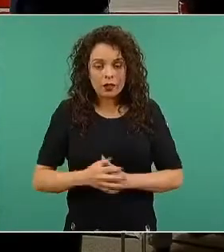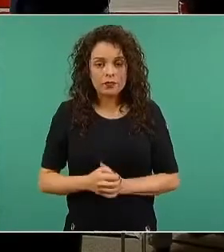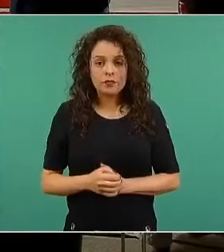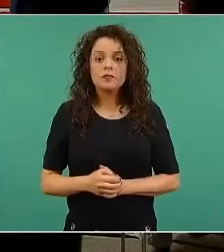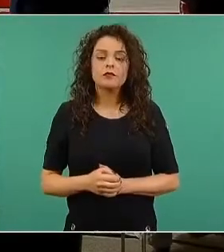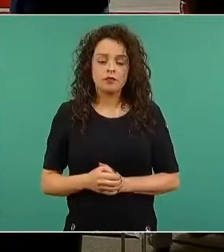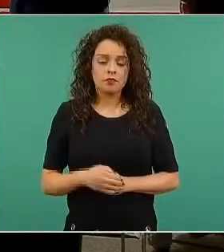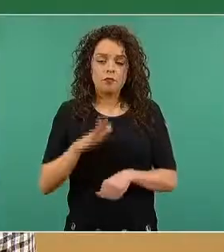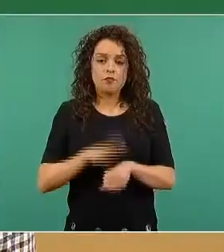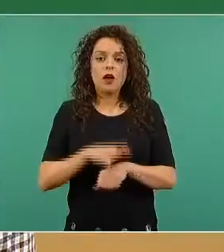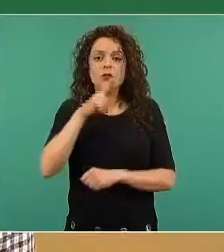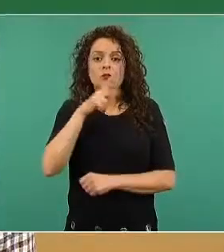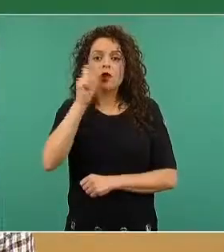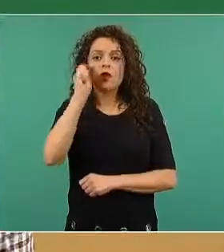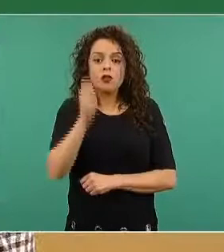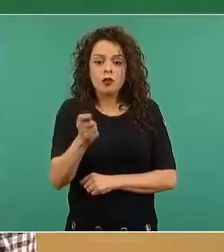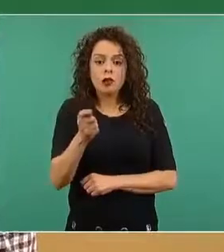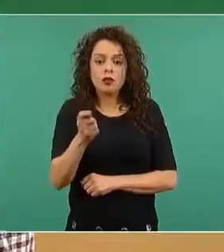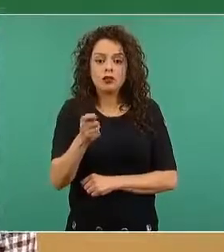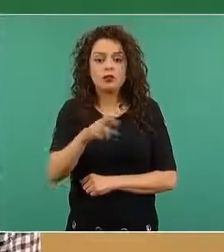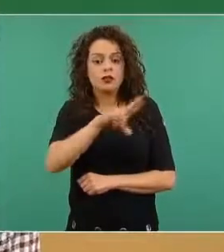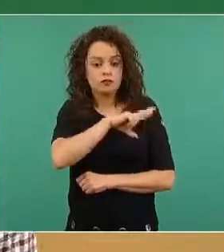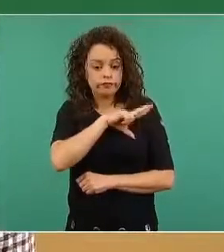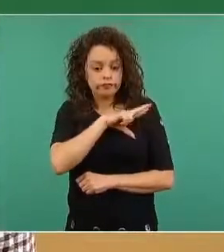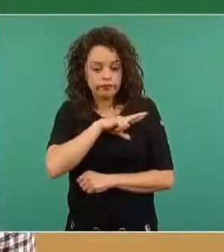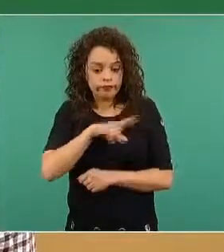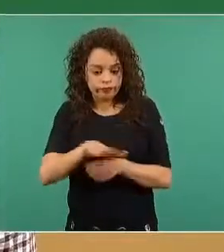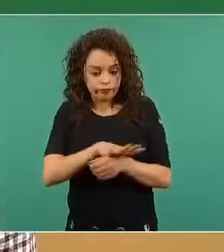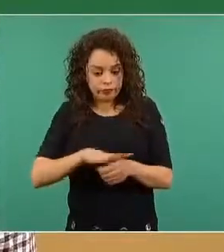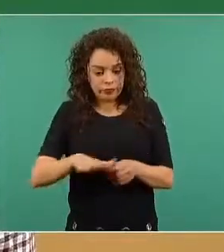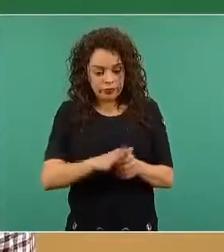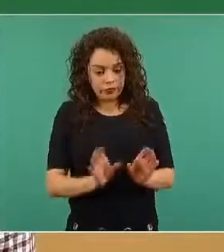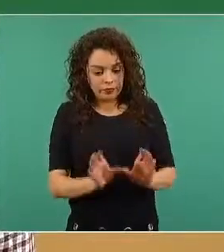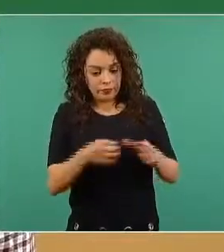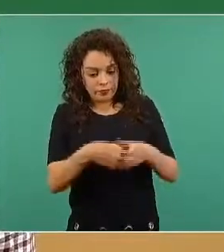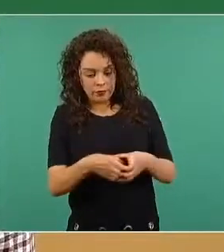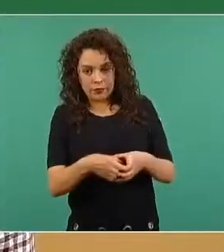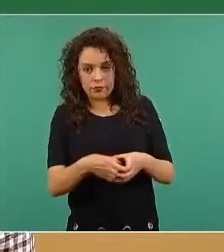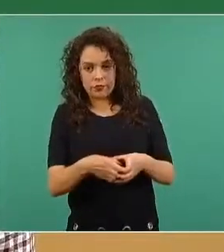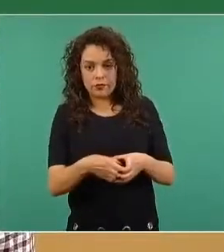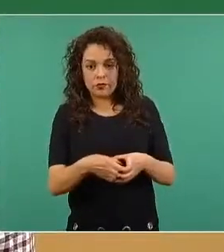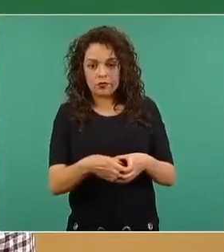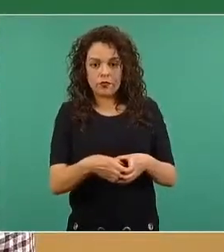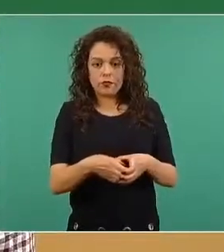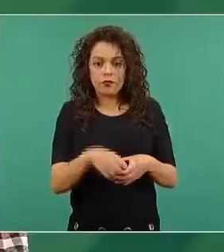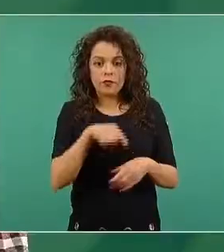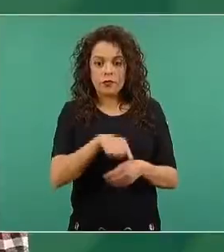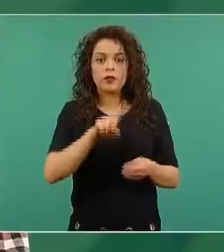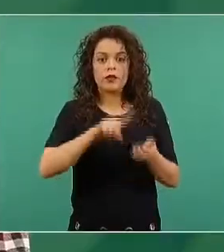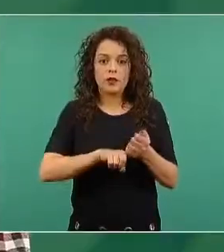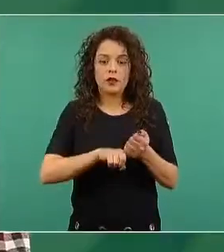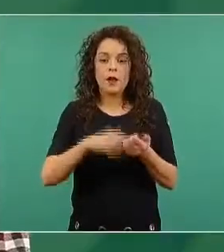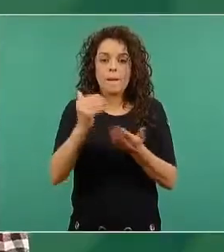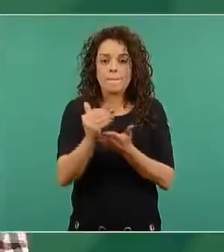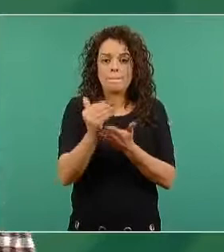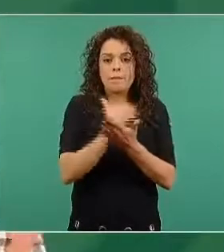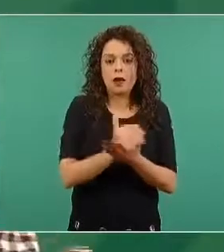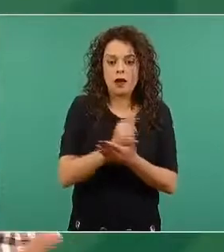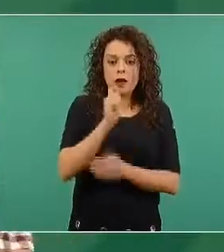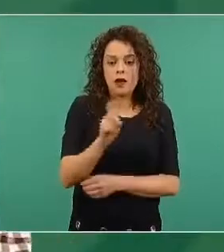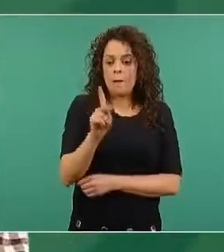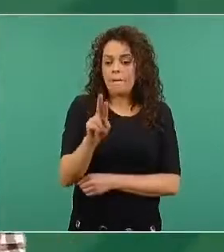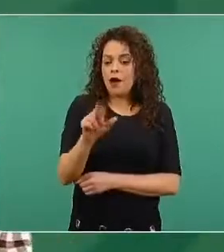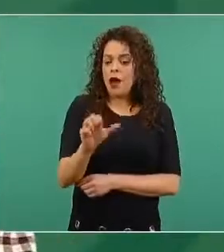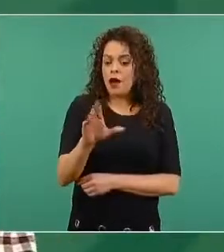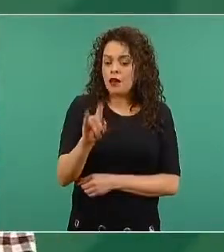médica, particularmente en el sector privado pequeño, que es donde hay menos estándares de práctica, con la